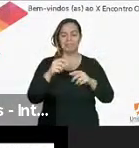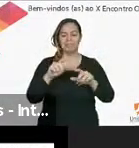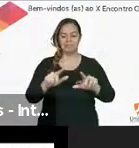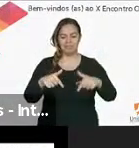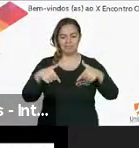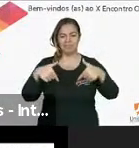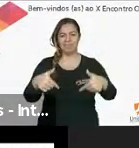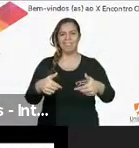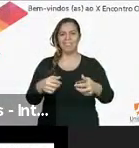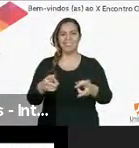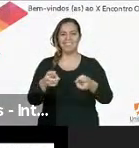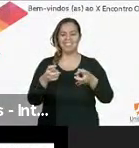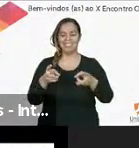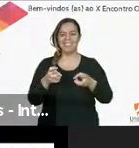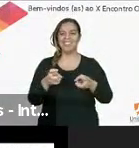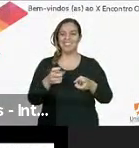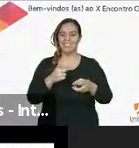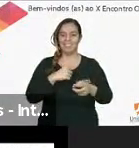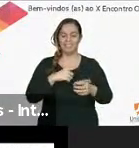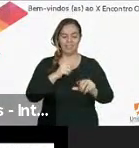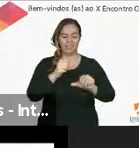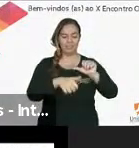pasa si yo hago una modificación en la estructura?